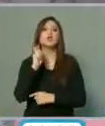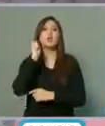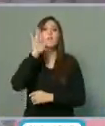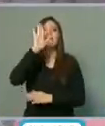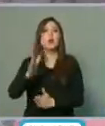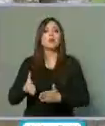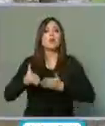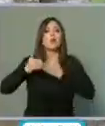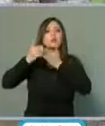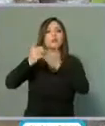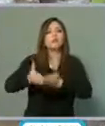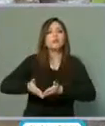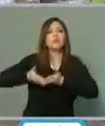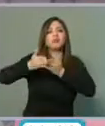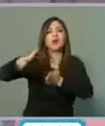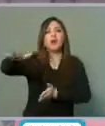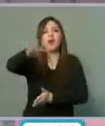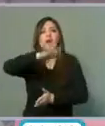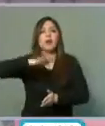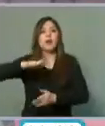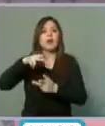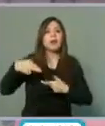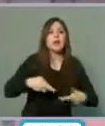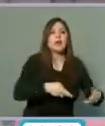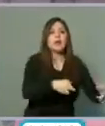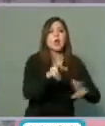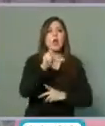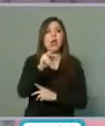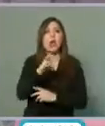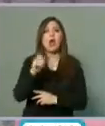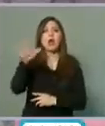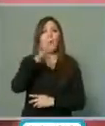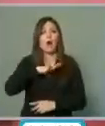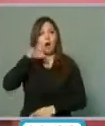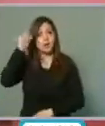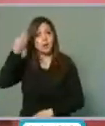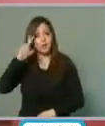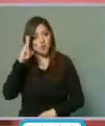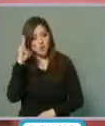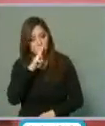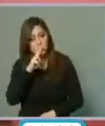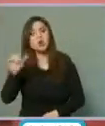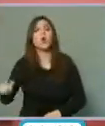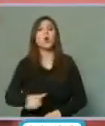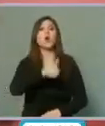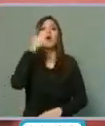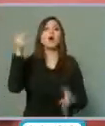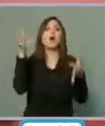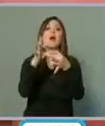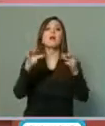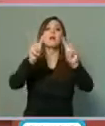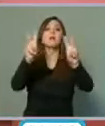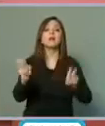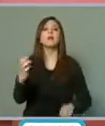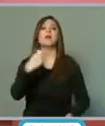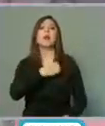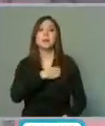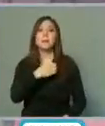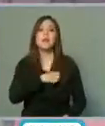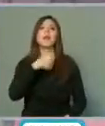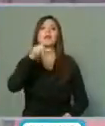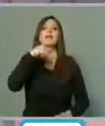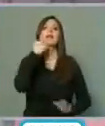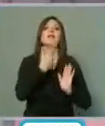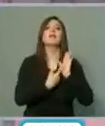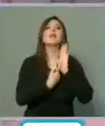ríos, lagos de Rusia. Por supuesto, nosotros ya hablamos sobre las capitales, solamente tuvimos esta posibilidad de